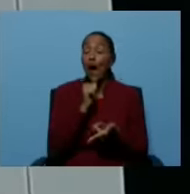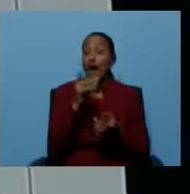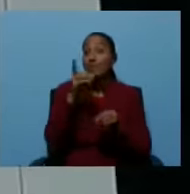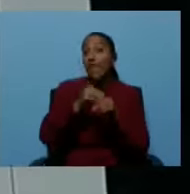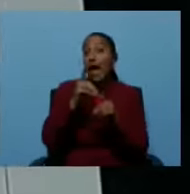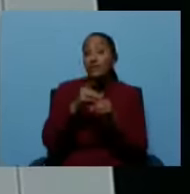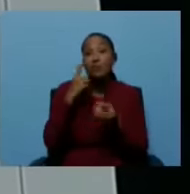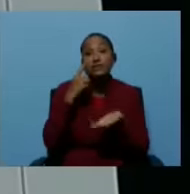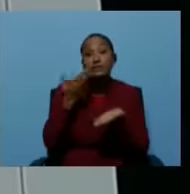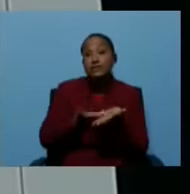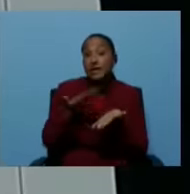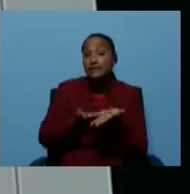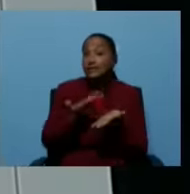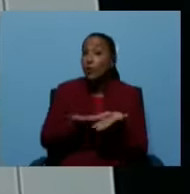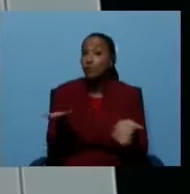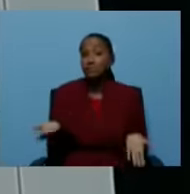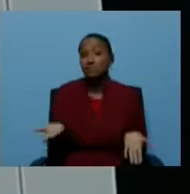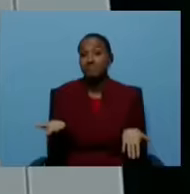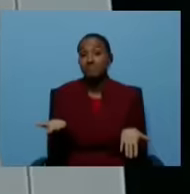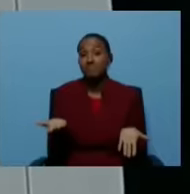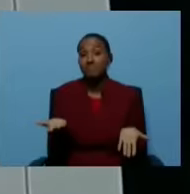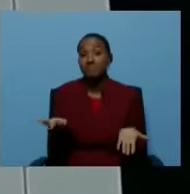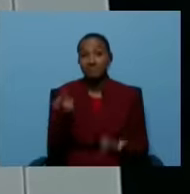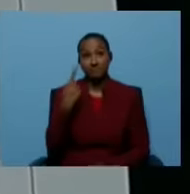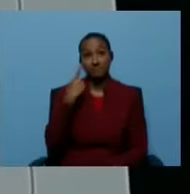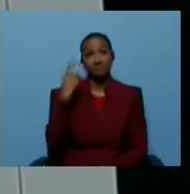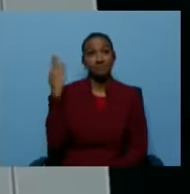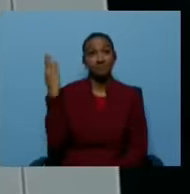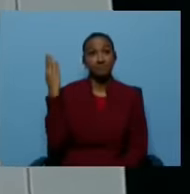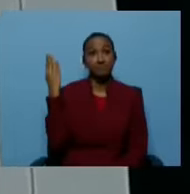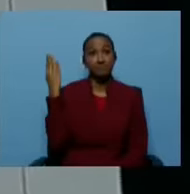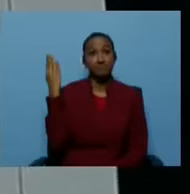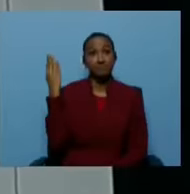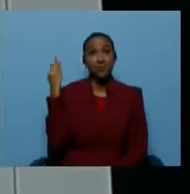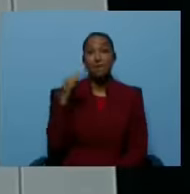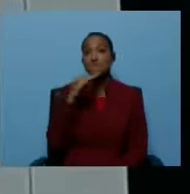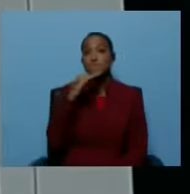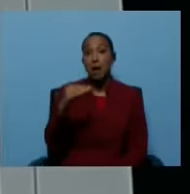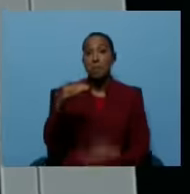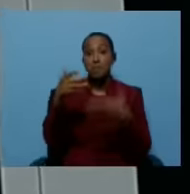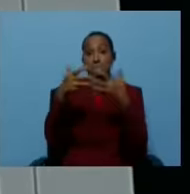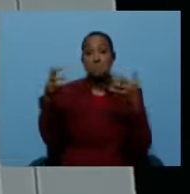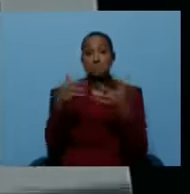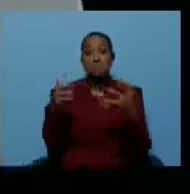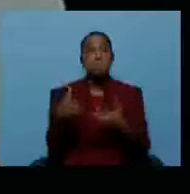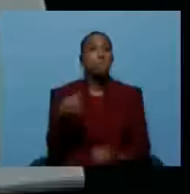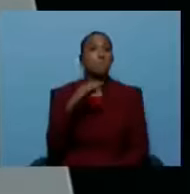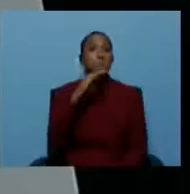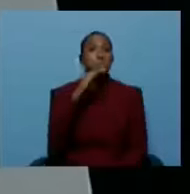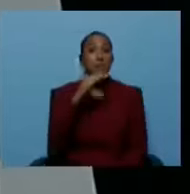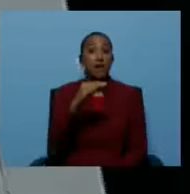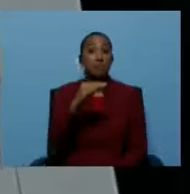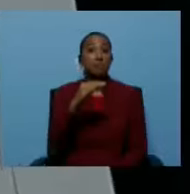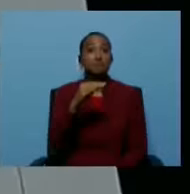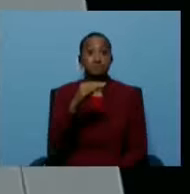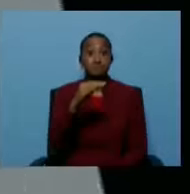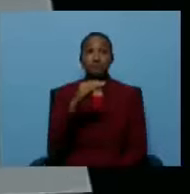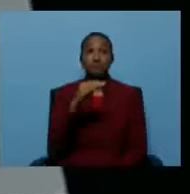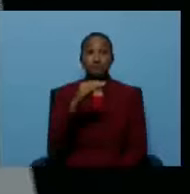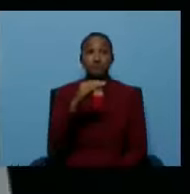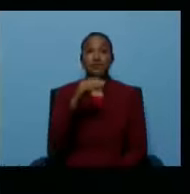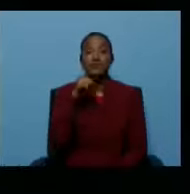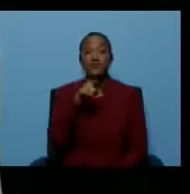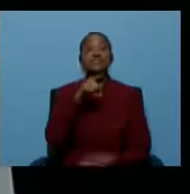Los testigos forman parte del componente de las actas verdaderas, no las